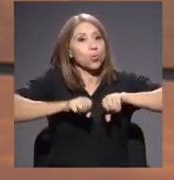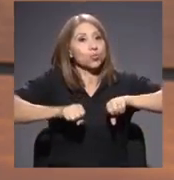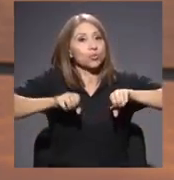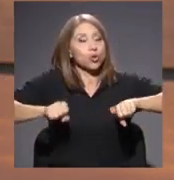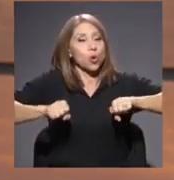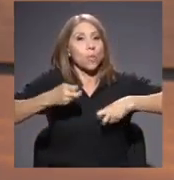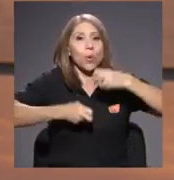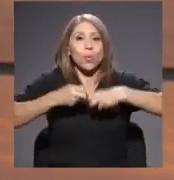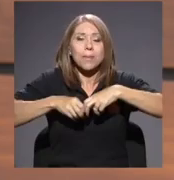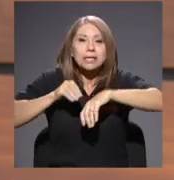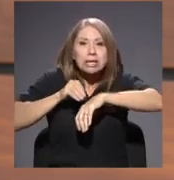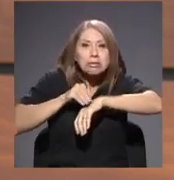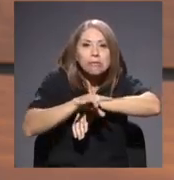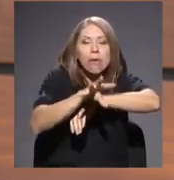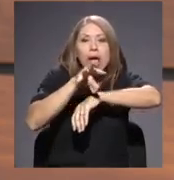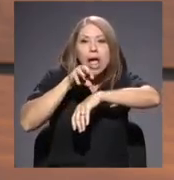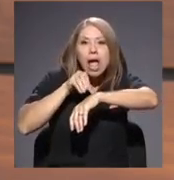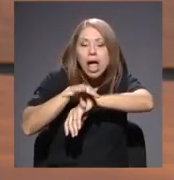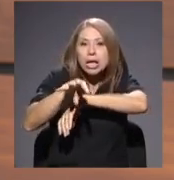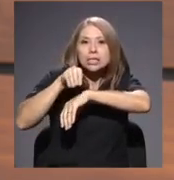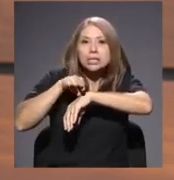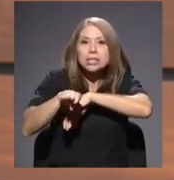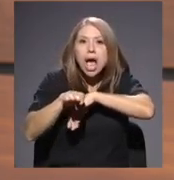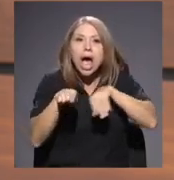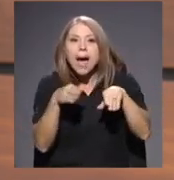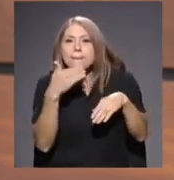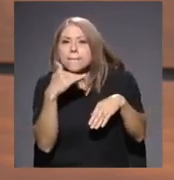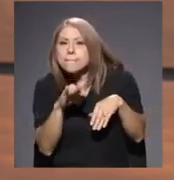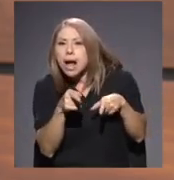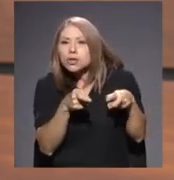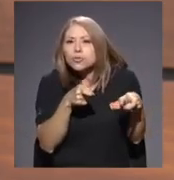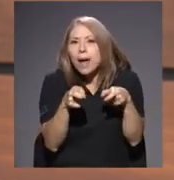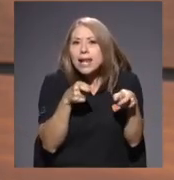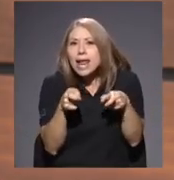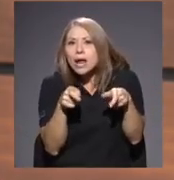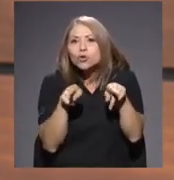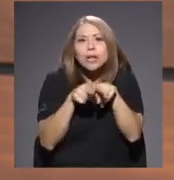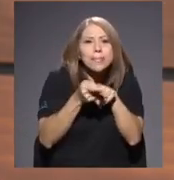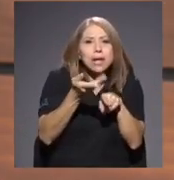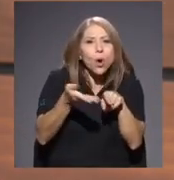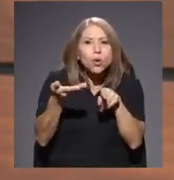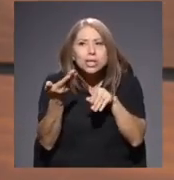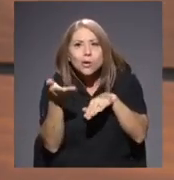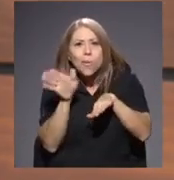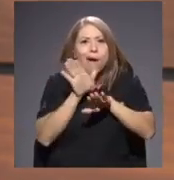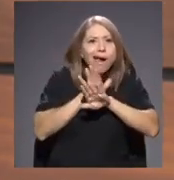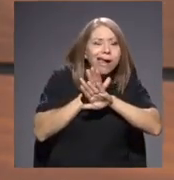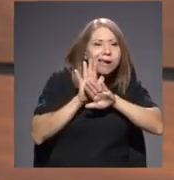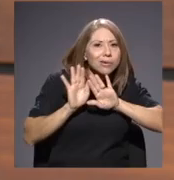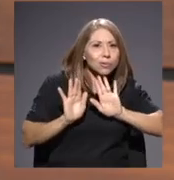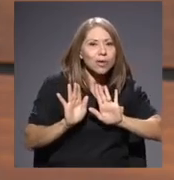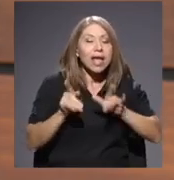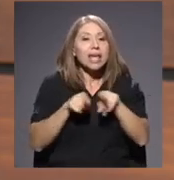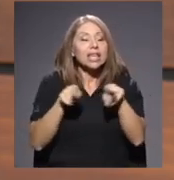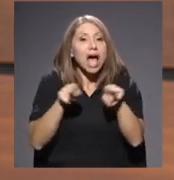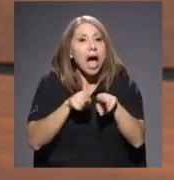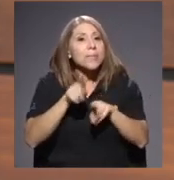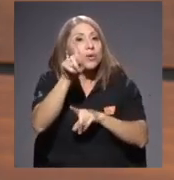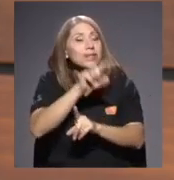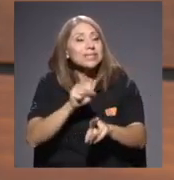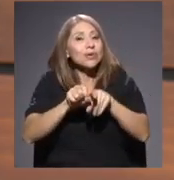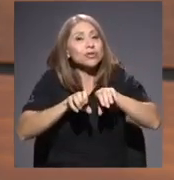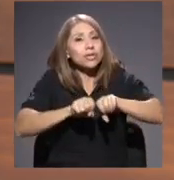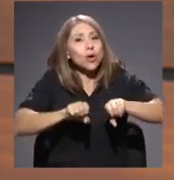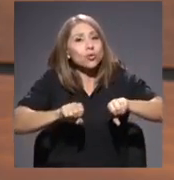¿verdad? Y de malos manejos y manejos por debajo de la mesa, e influencias entre diferentes sectores, y claramente un escándalo de corrupción que